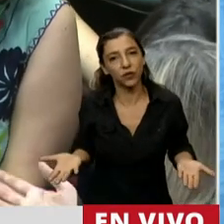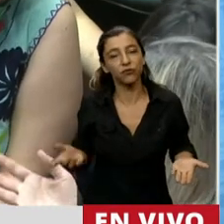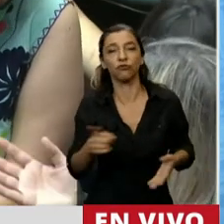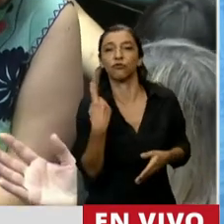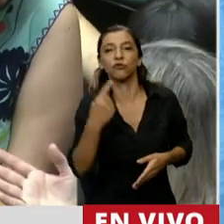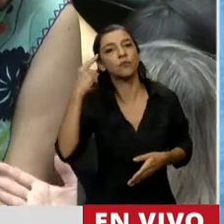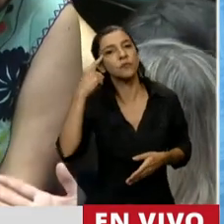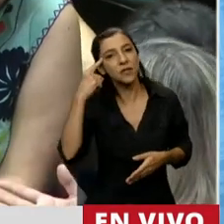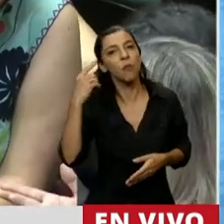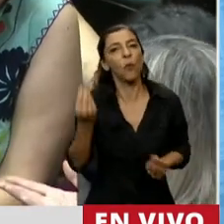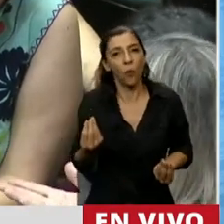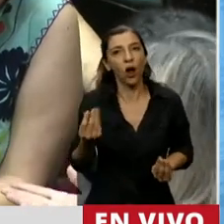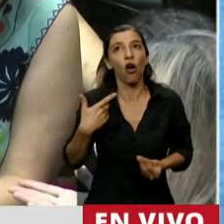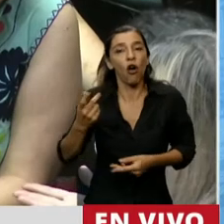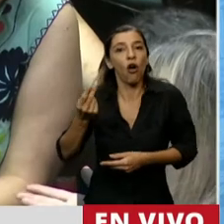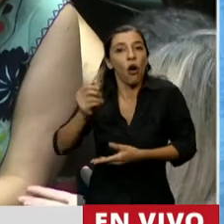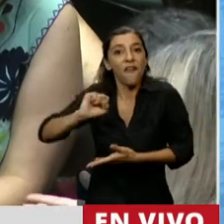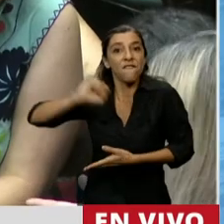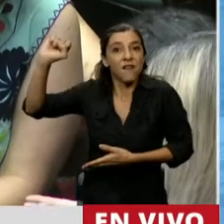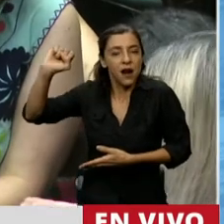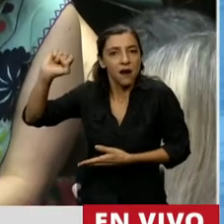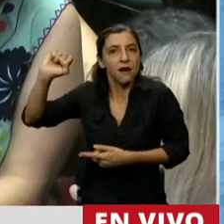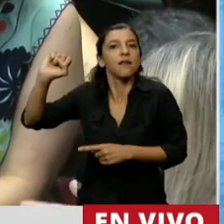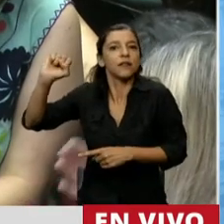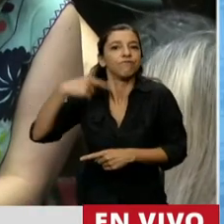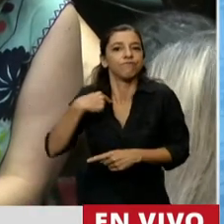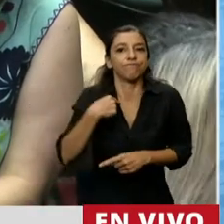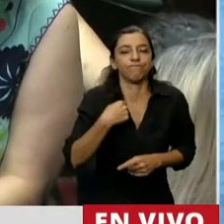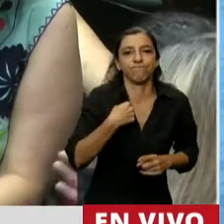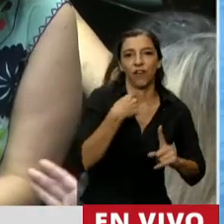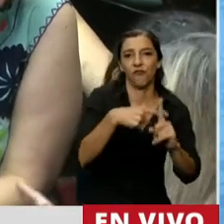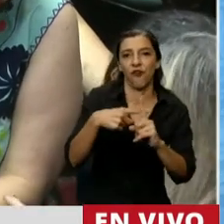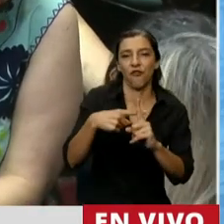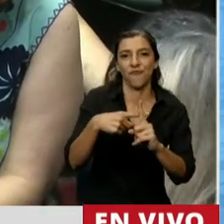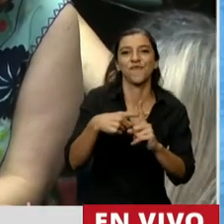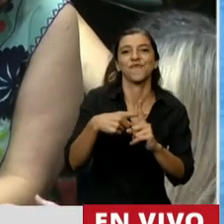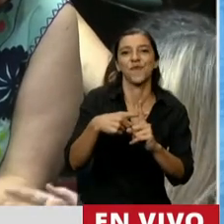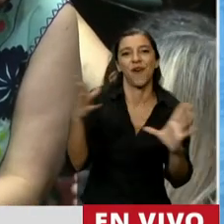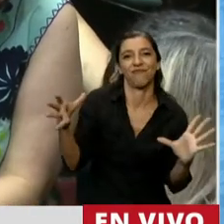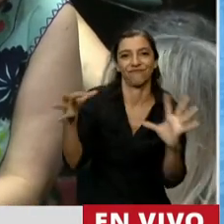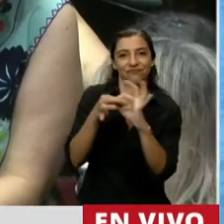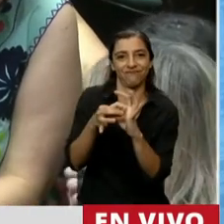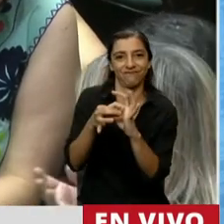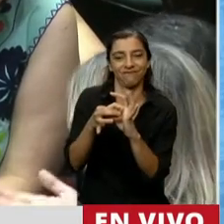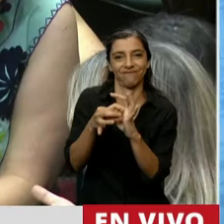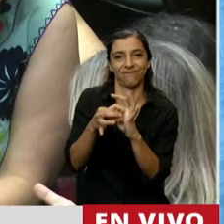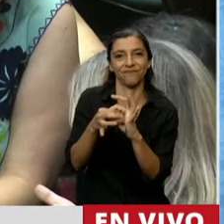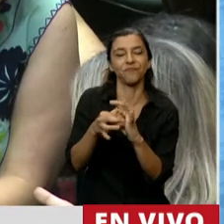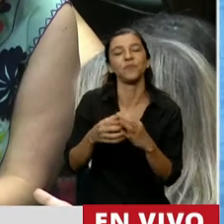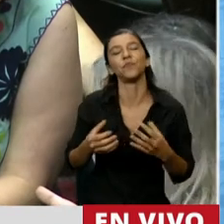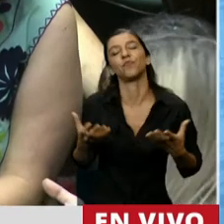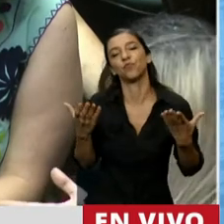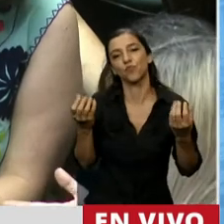mínimo ajustado por la inflación? Porque, y vuelvo a enganchar con lo que recién